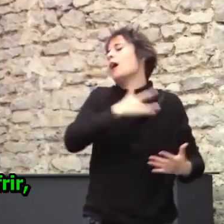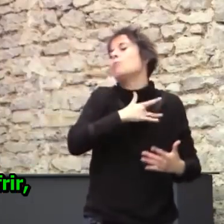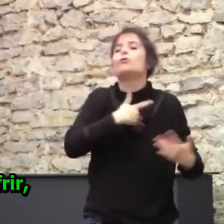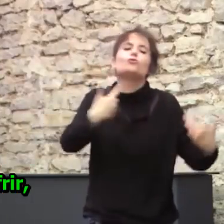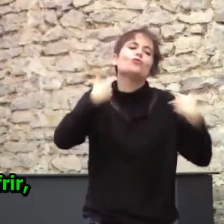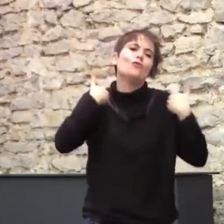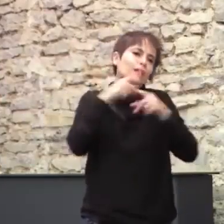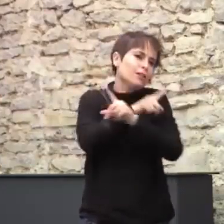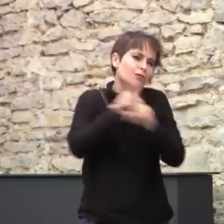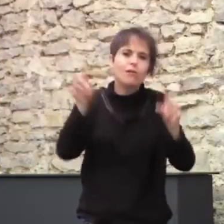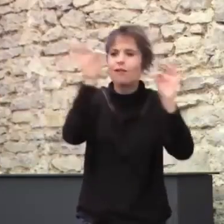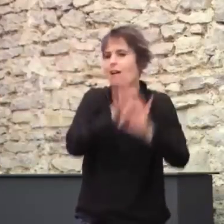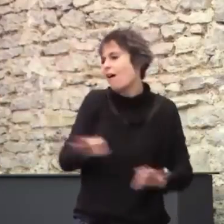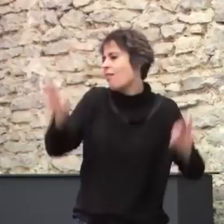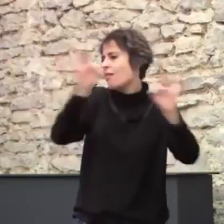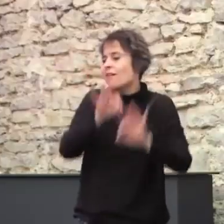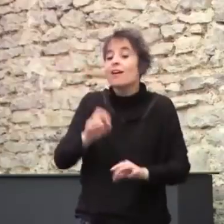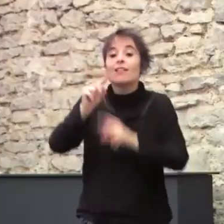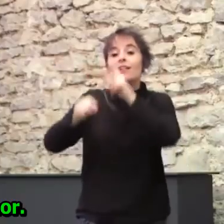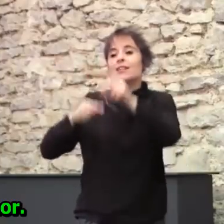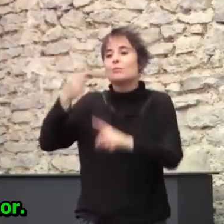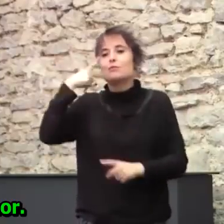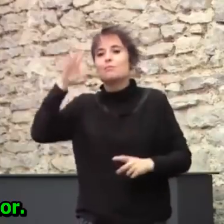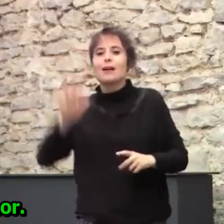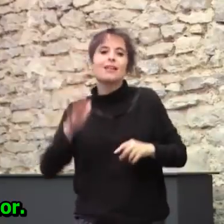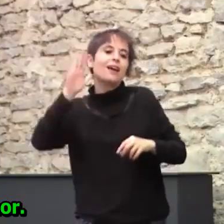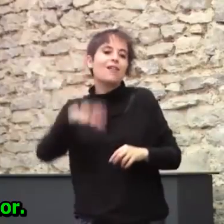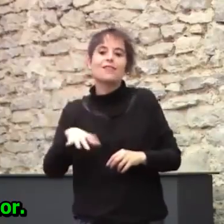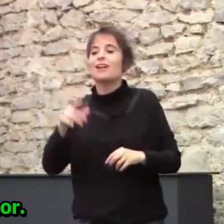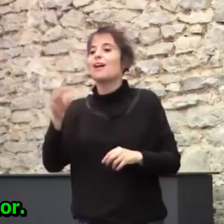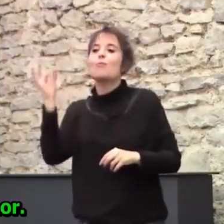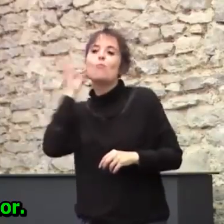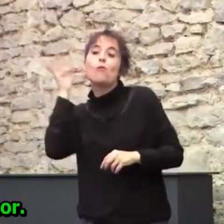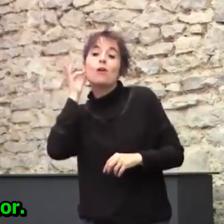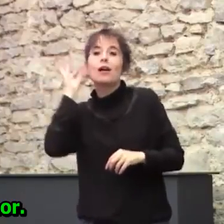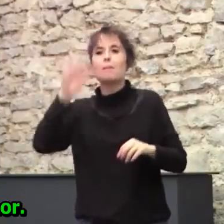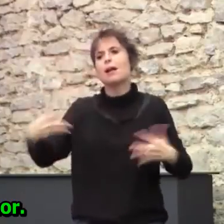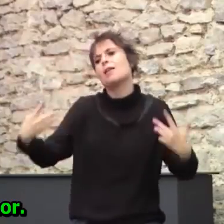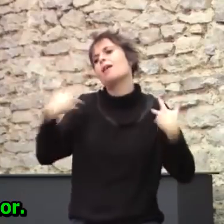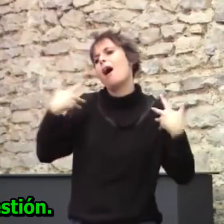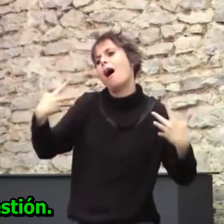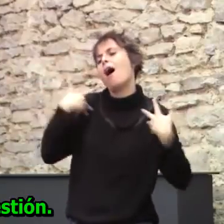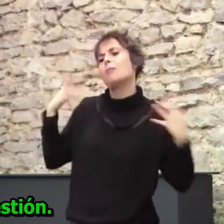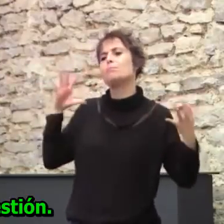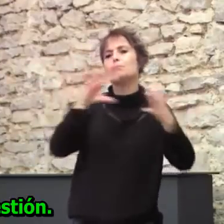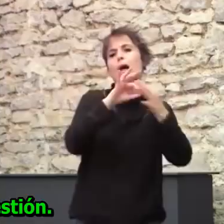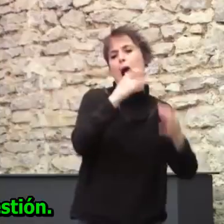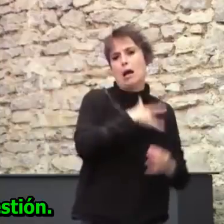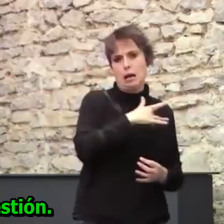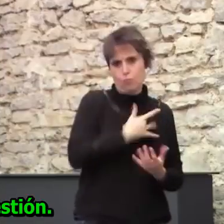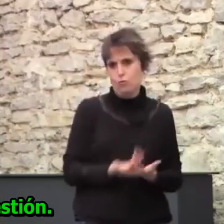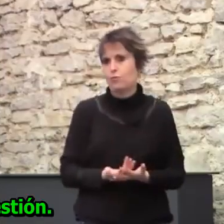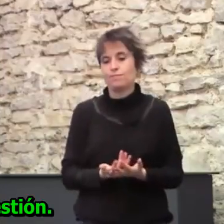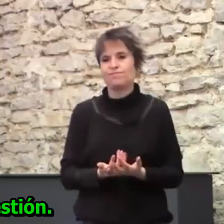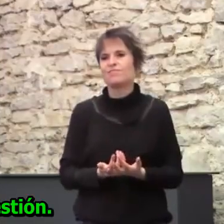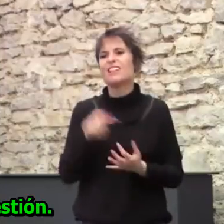amor es sufrimiento y que parece que estamos todas condenadas a vivir sufriendo por amor. Y es